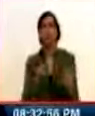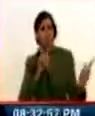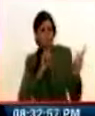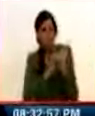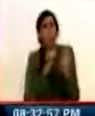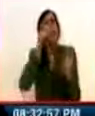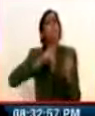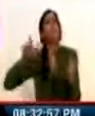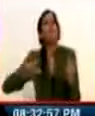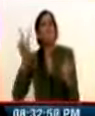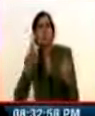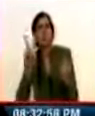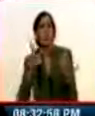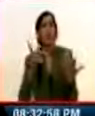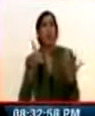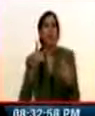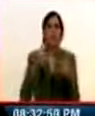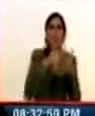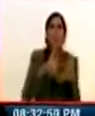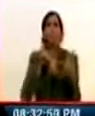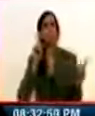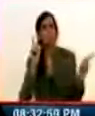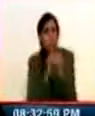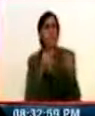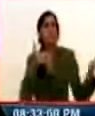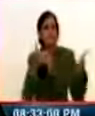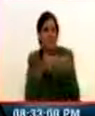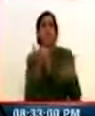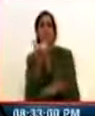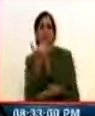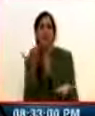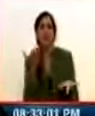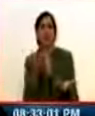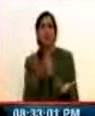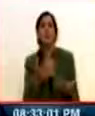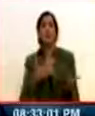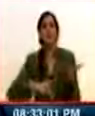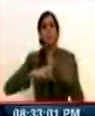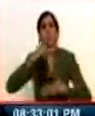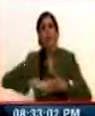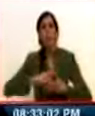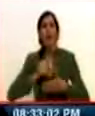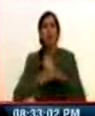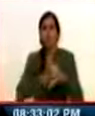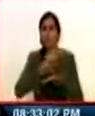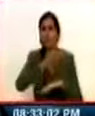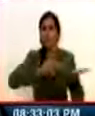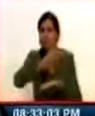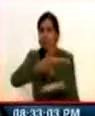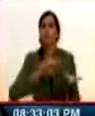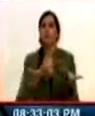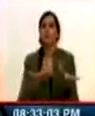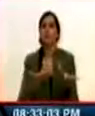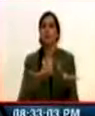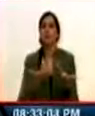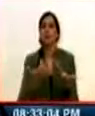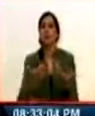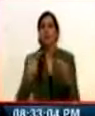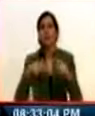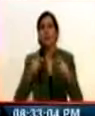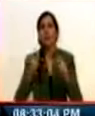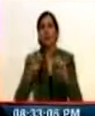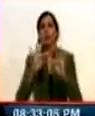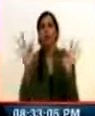Unidos con programas como el Hitinoy, que en última instancia es el derecho humano de los pueblos también a acceder a una forma de